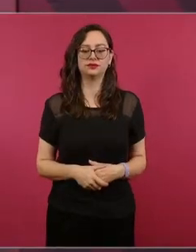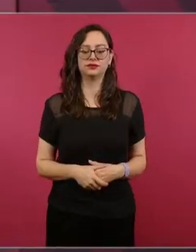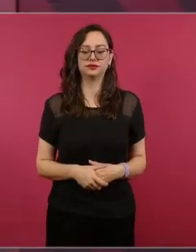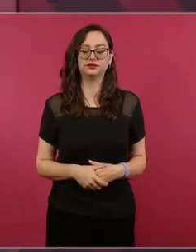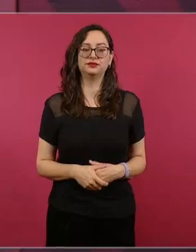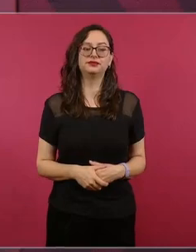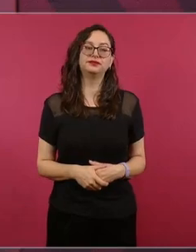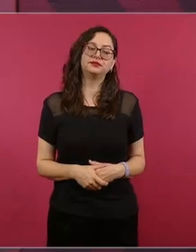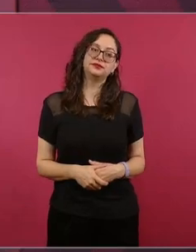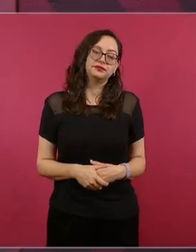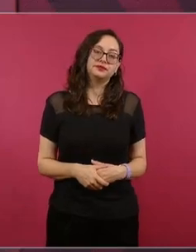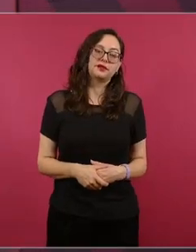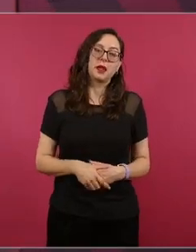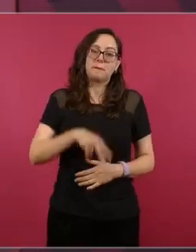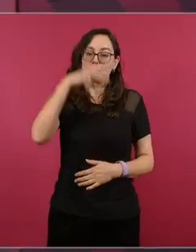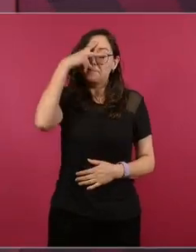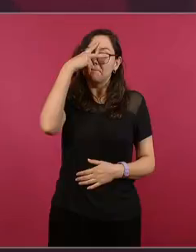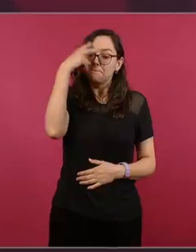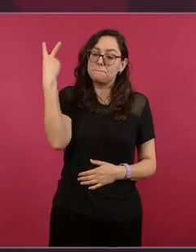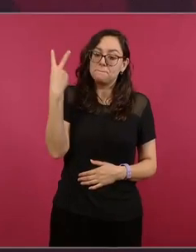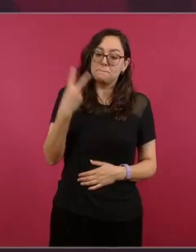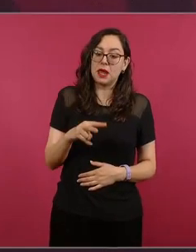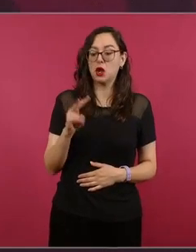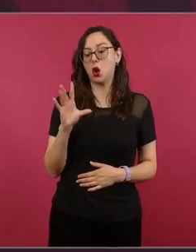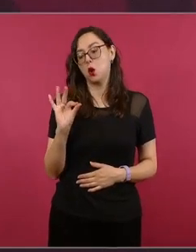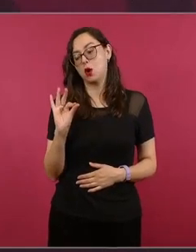el 49%